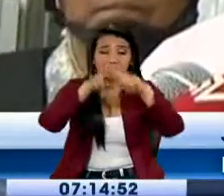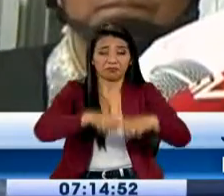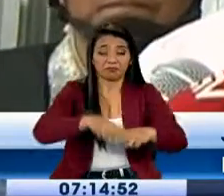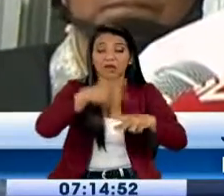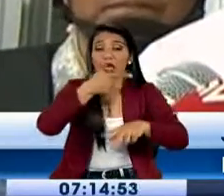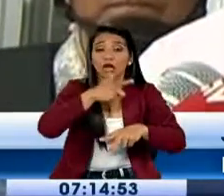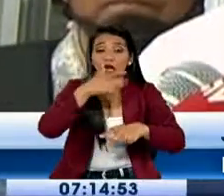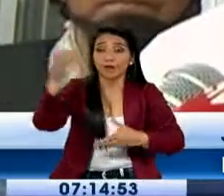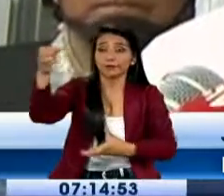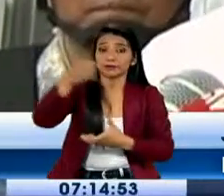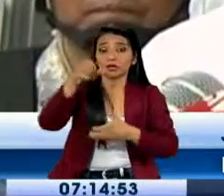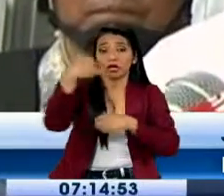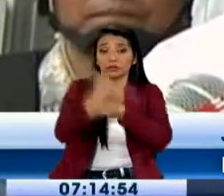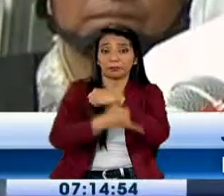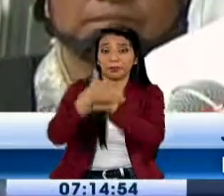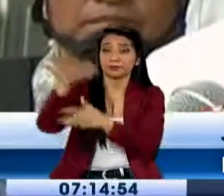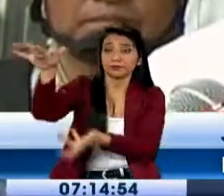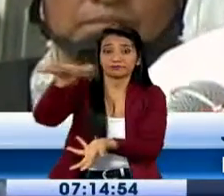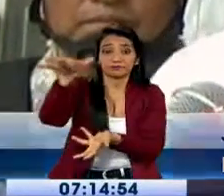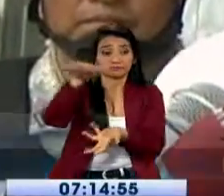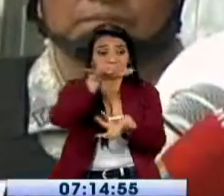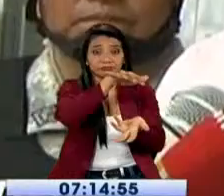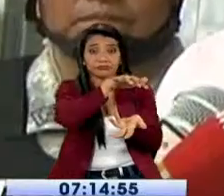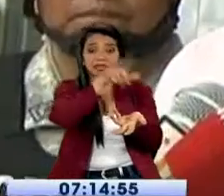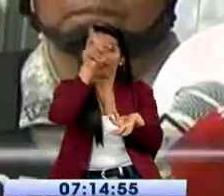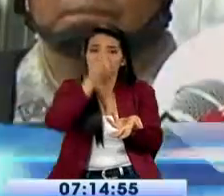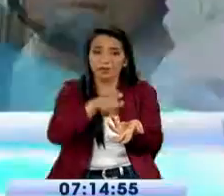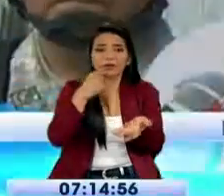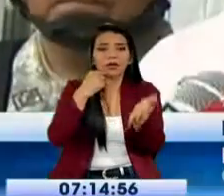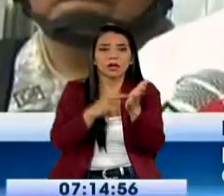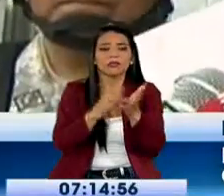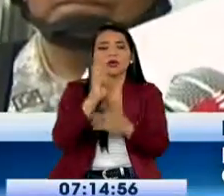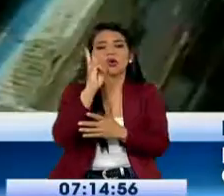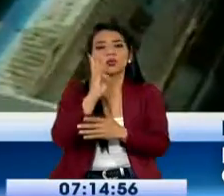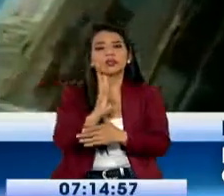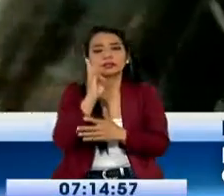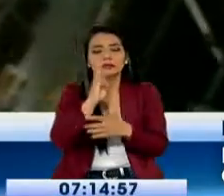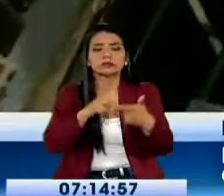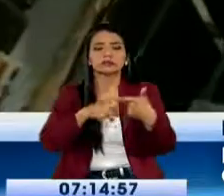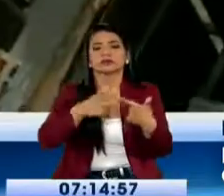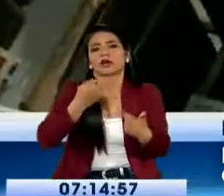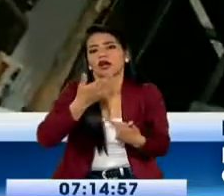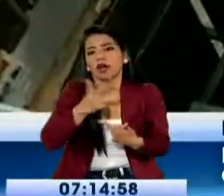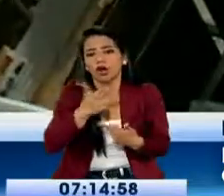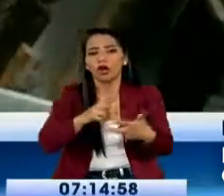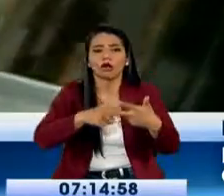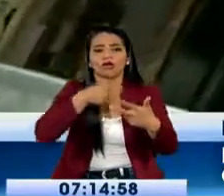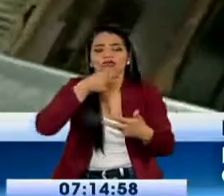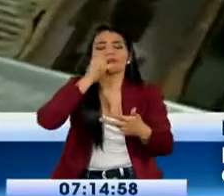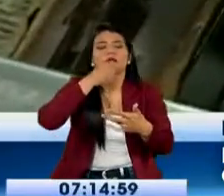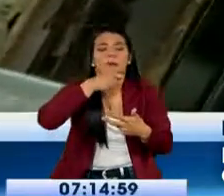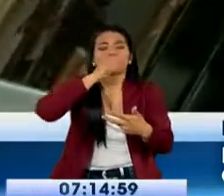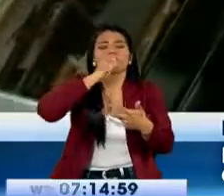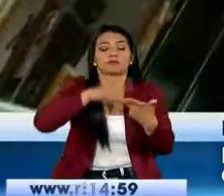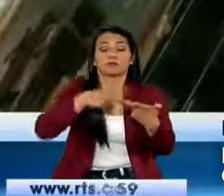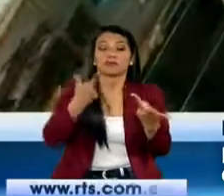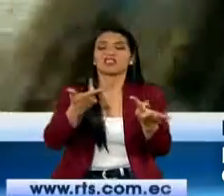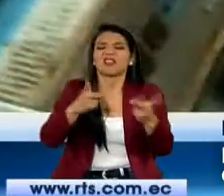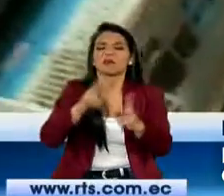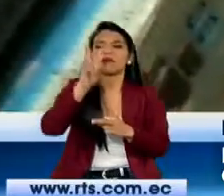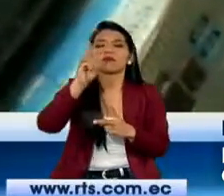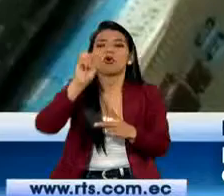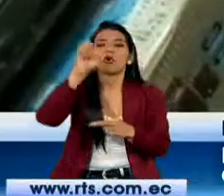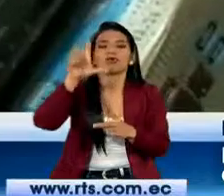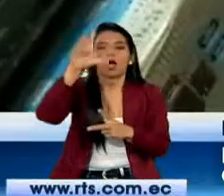de importación, mercancía extranjera, que son whisky, ron, tequila y vodka. Juan José Peralta, director regional de intervenciones del